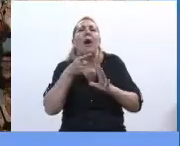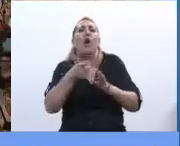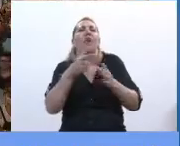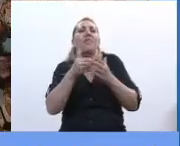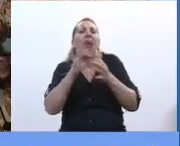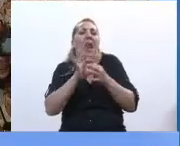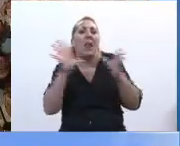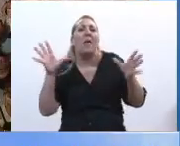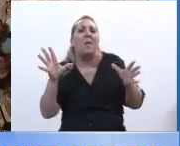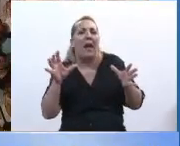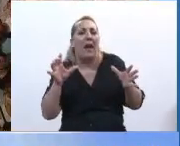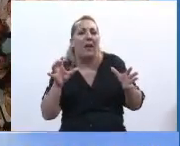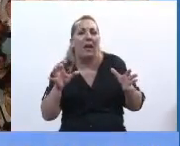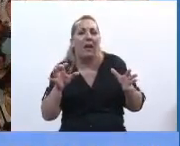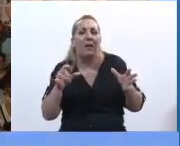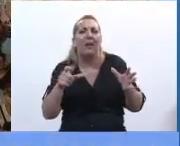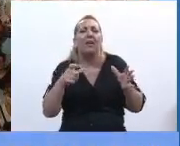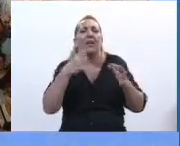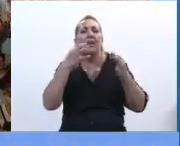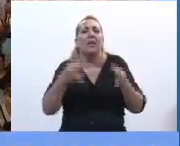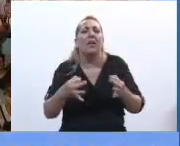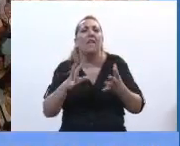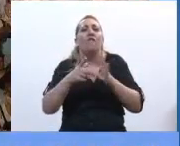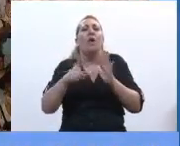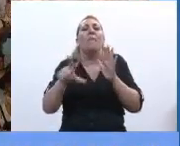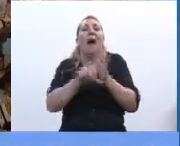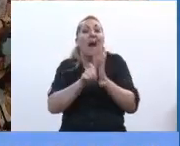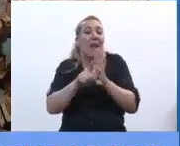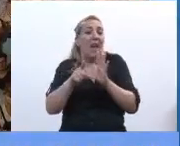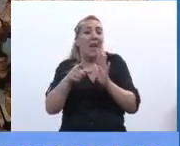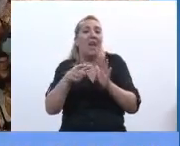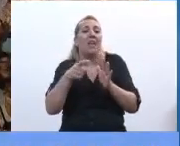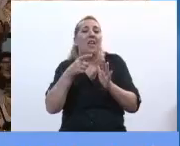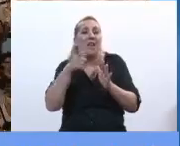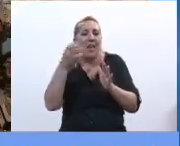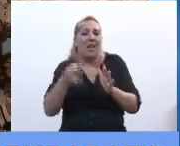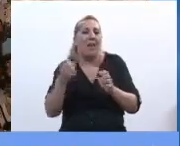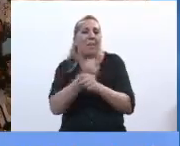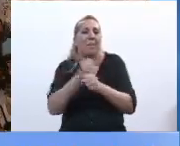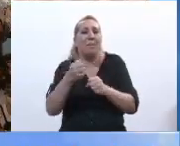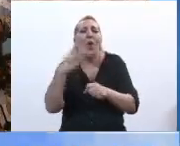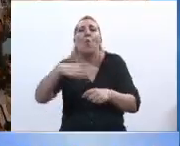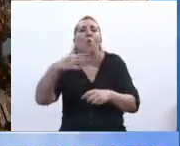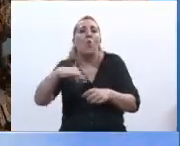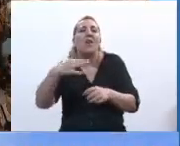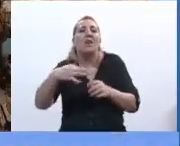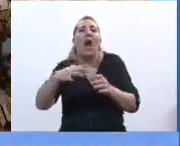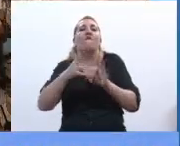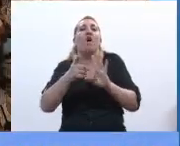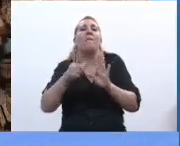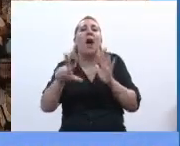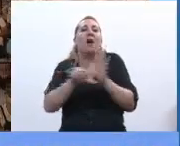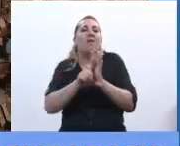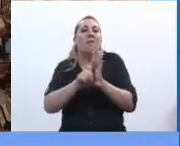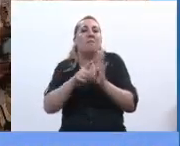penalización tal la norma que sanciona como delito una interrupción voluntaria de embarazos es la única norma penal